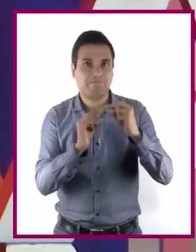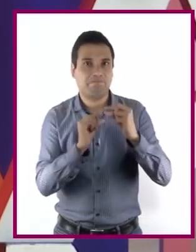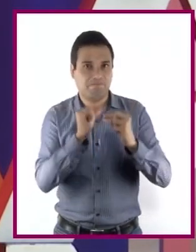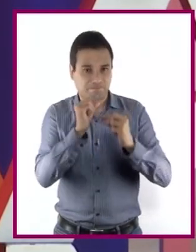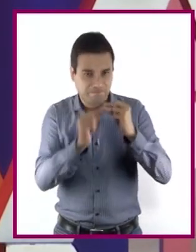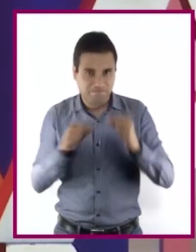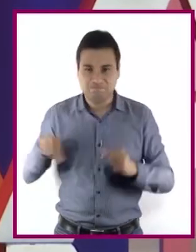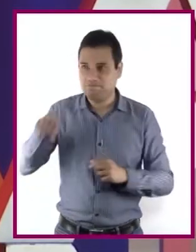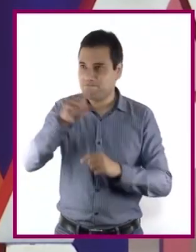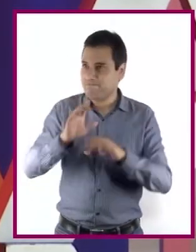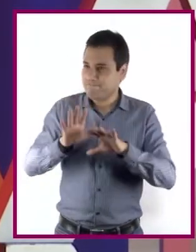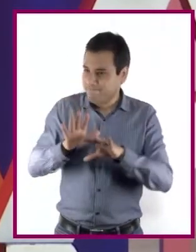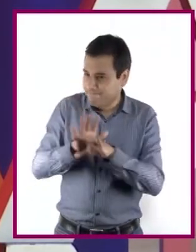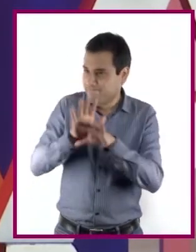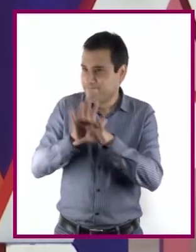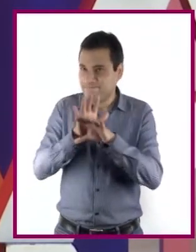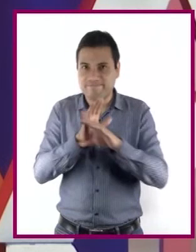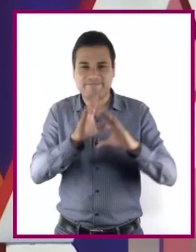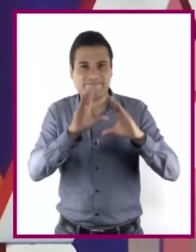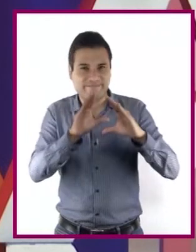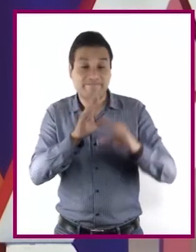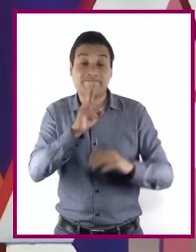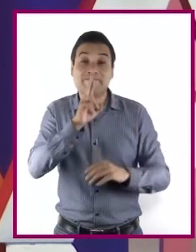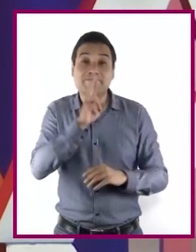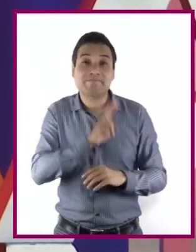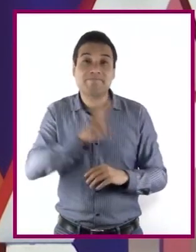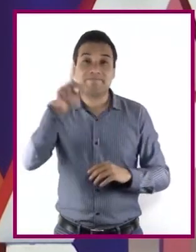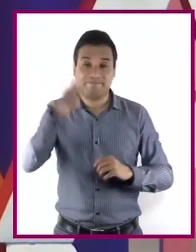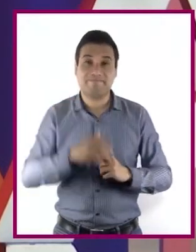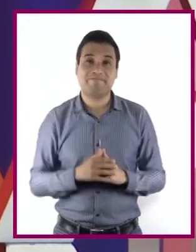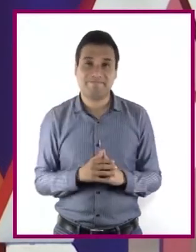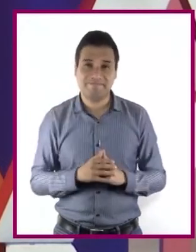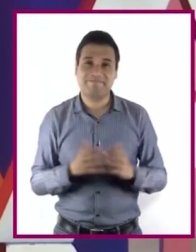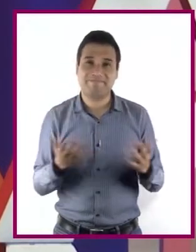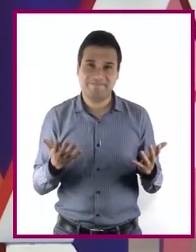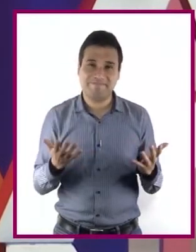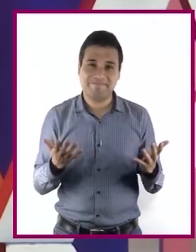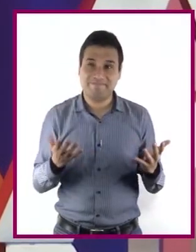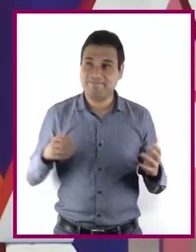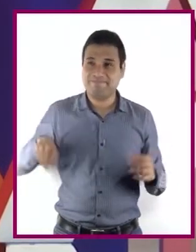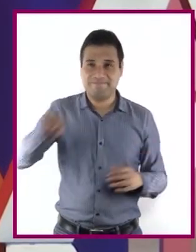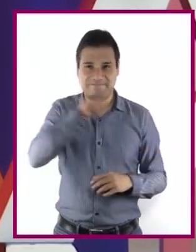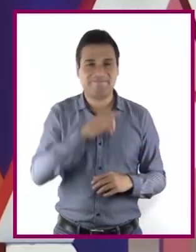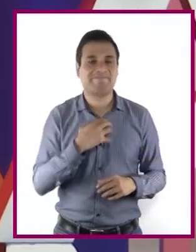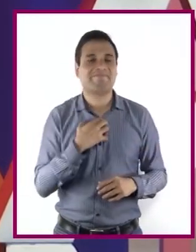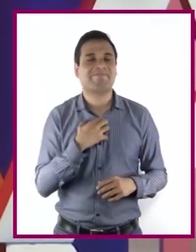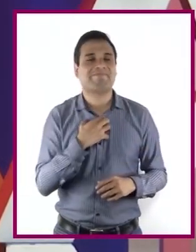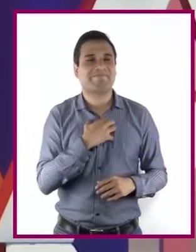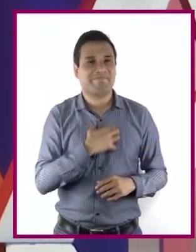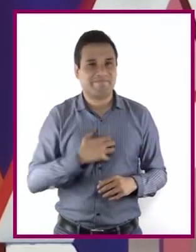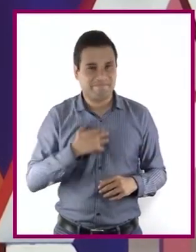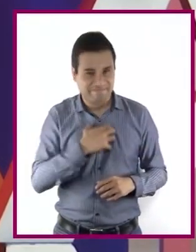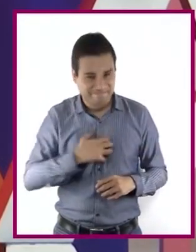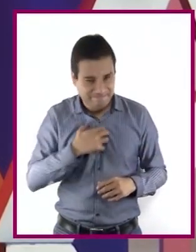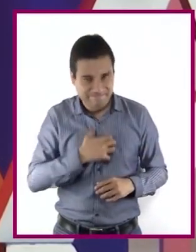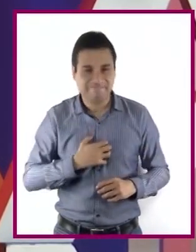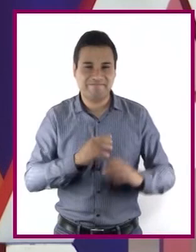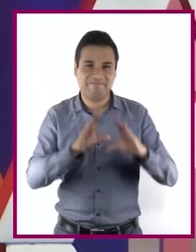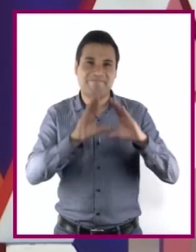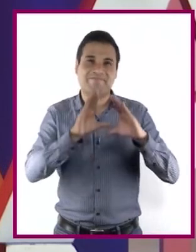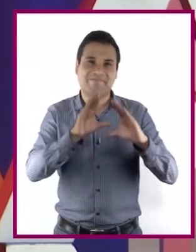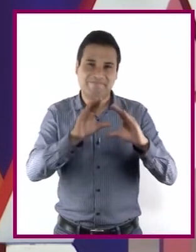de enseñar para adaptarla a este formato y al final nos quedamos con la satisfacción de haber compartido con ustedes